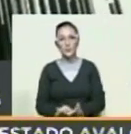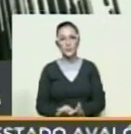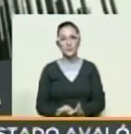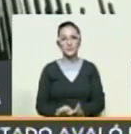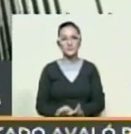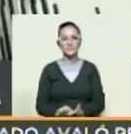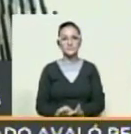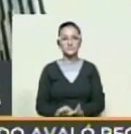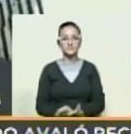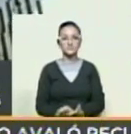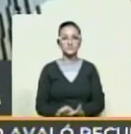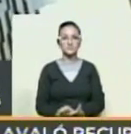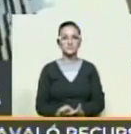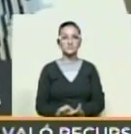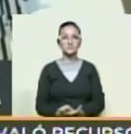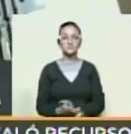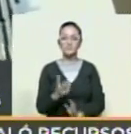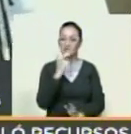esta visita